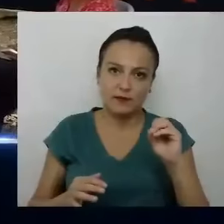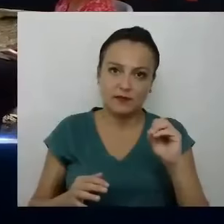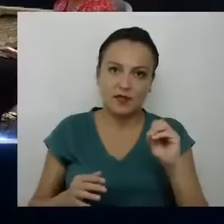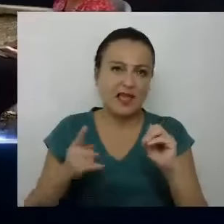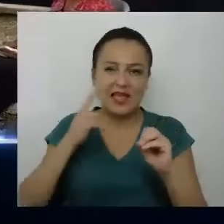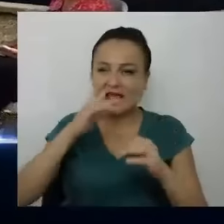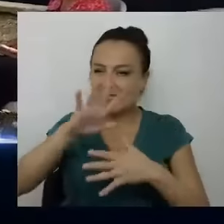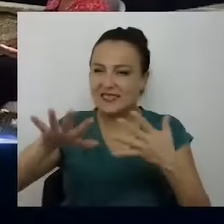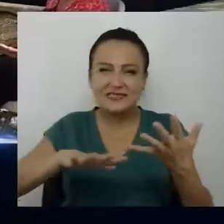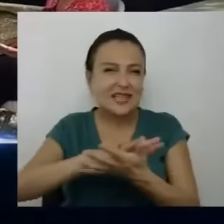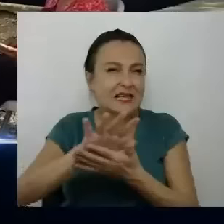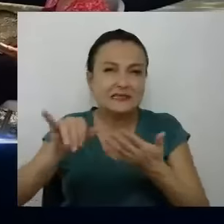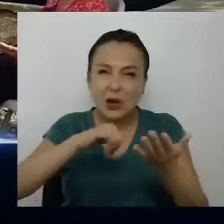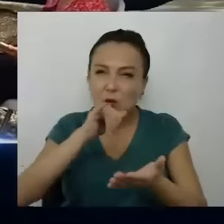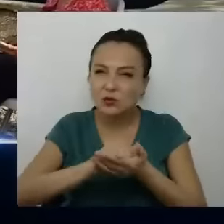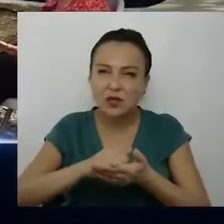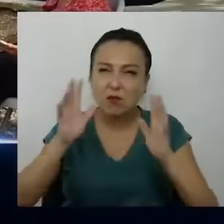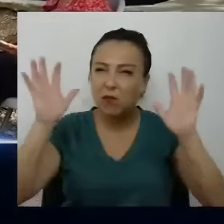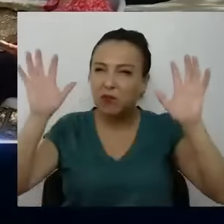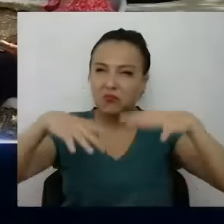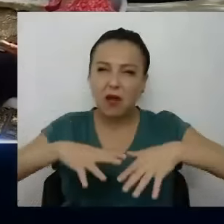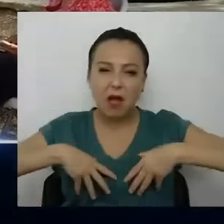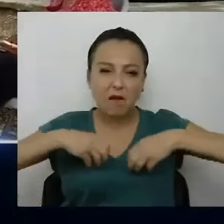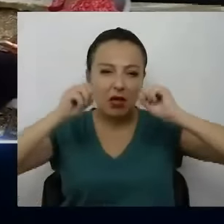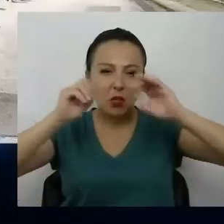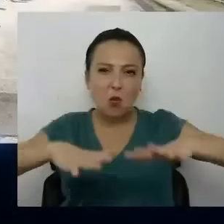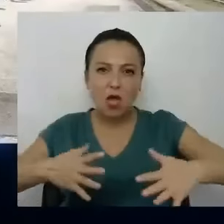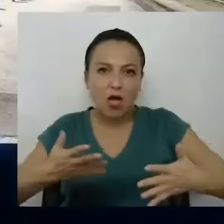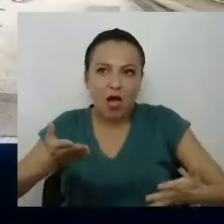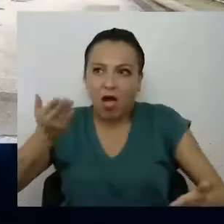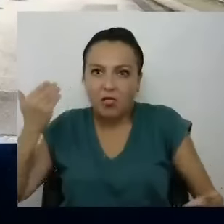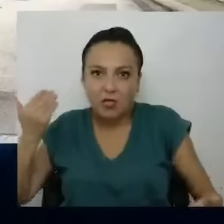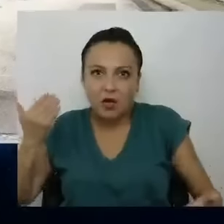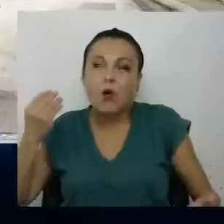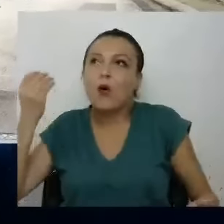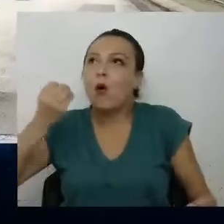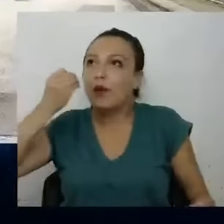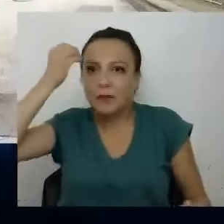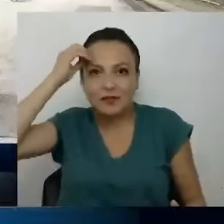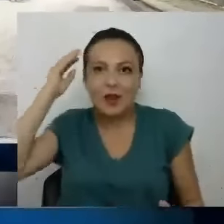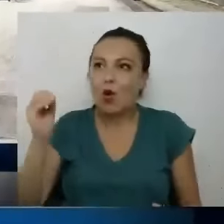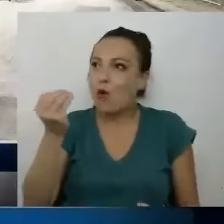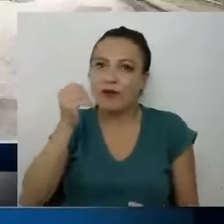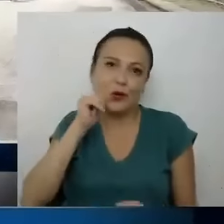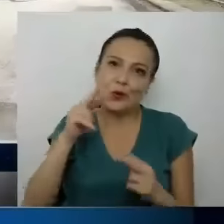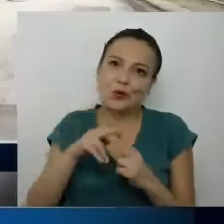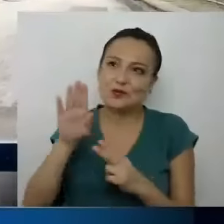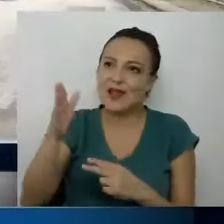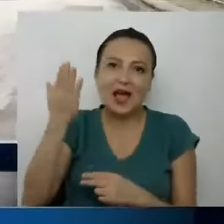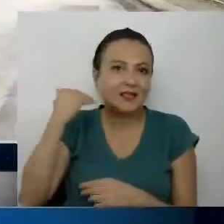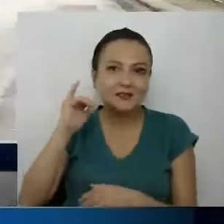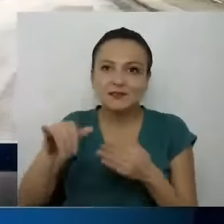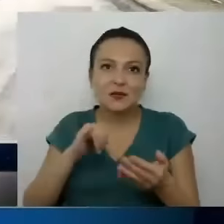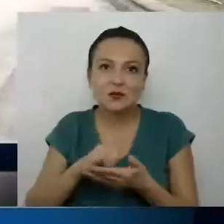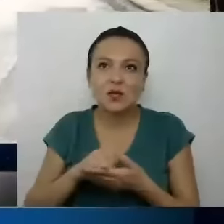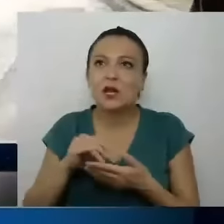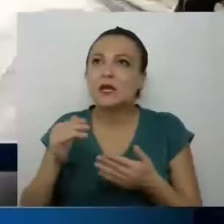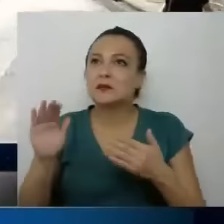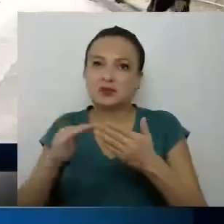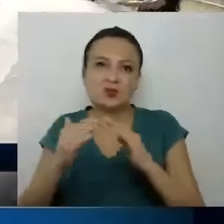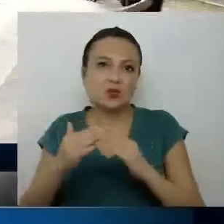caótica, era una ciudad decadente, abandonada. Ya, obviamente, los jóvenes no conocieron esa ciudad. Era una ciudad que